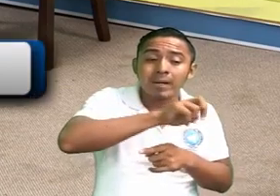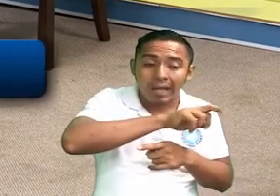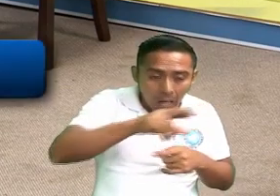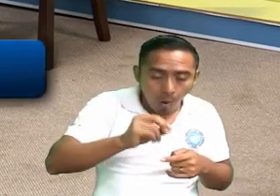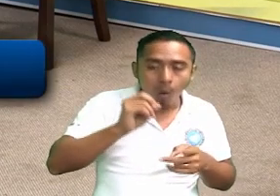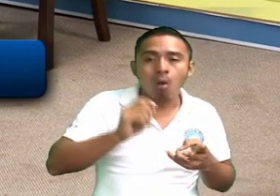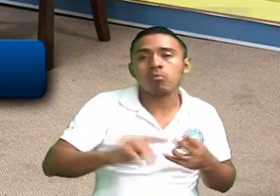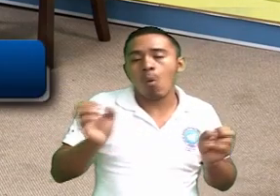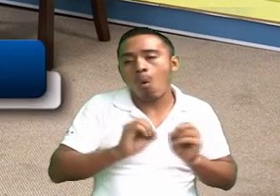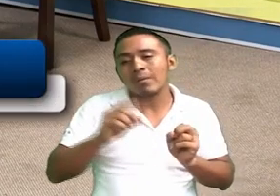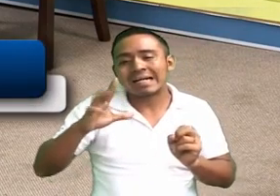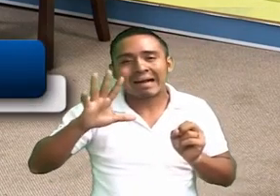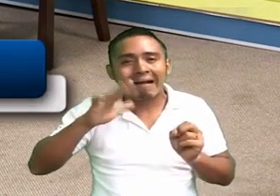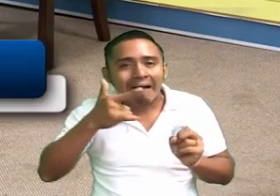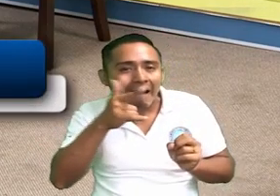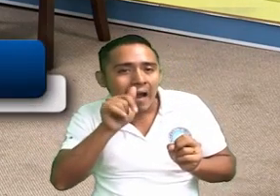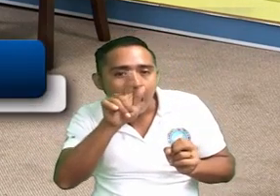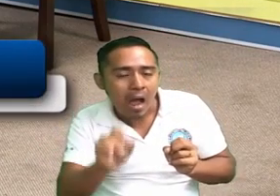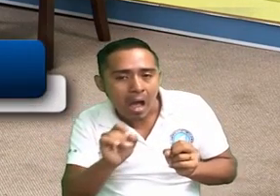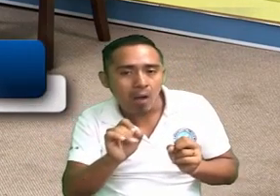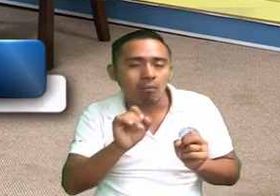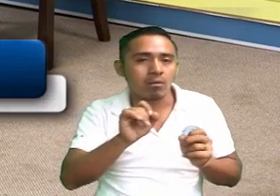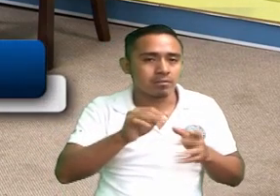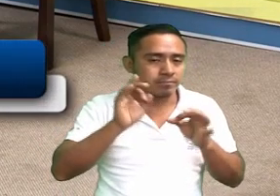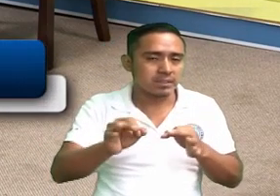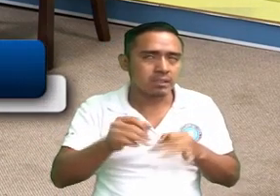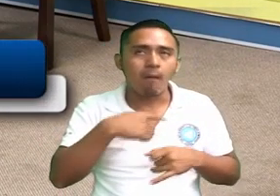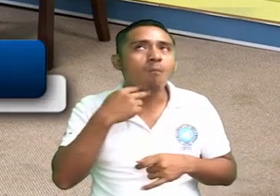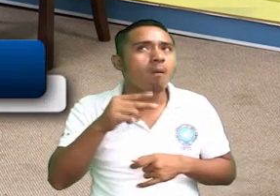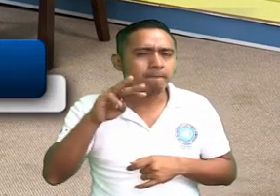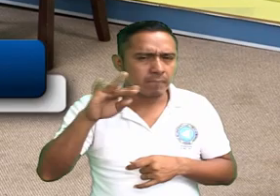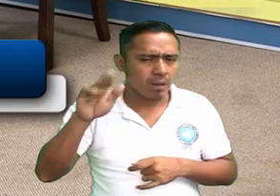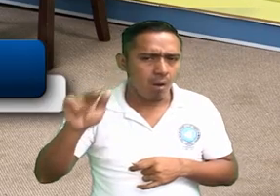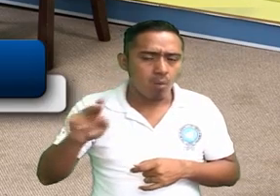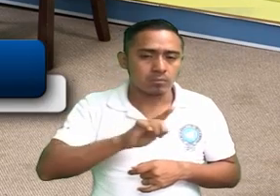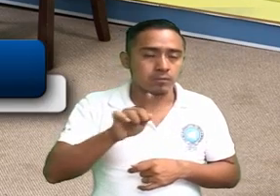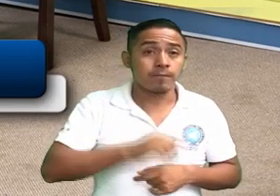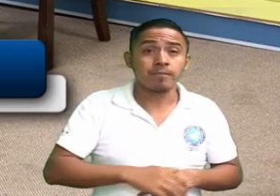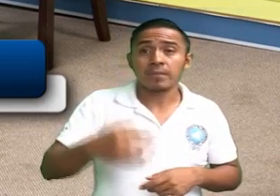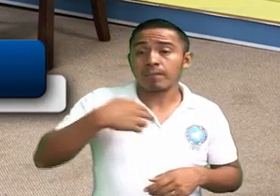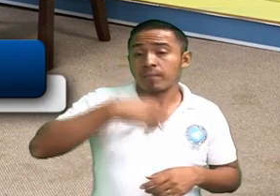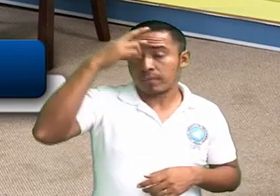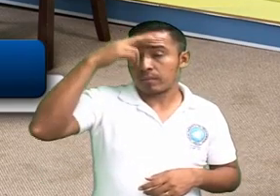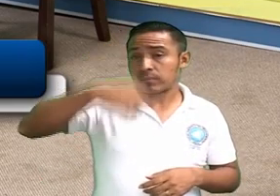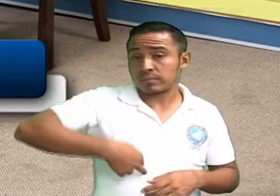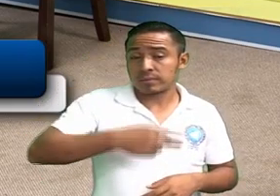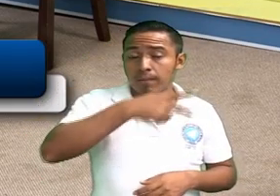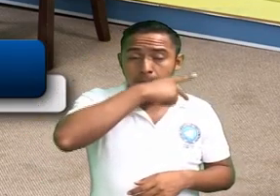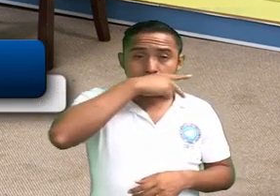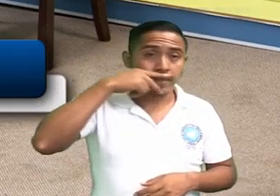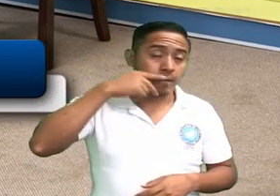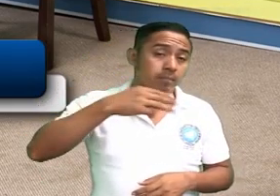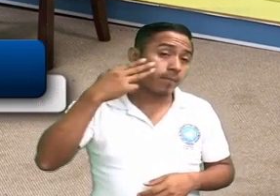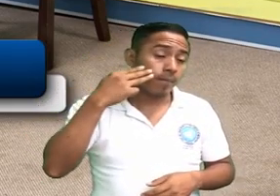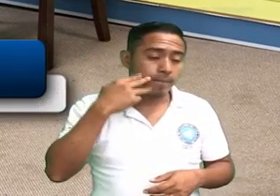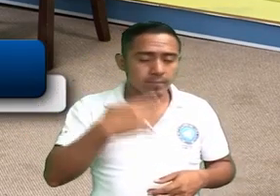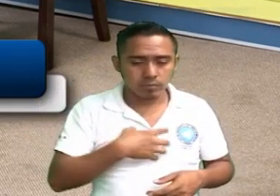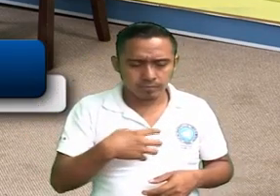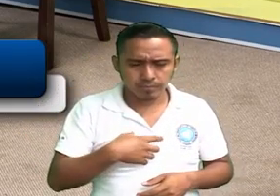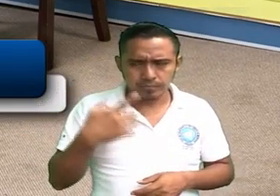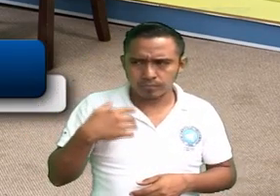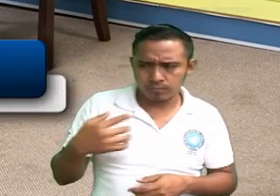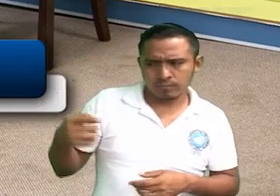2, 3 años, ahí sí alerta a los padres, porque de los 3 a los 4 ya el niño no tiene que decir guau guau, sino que decir